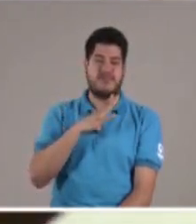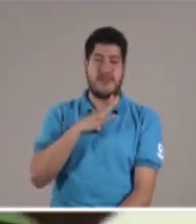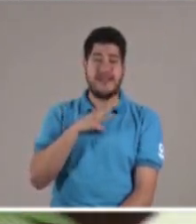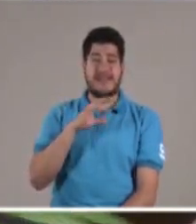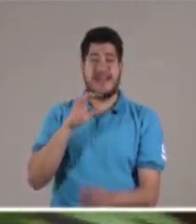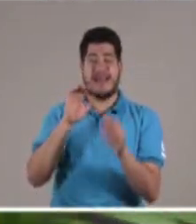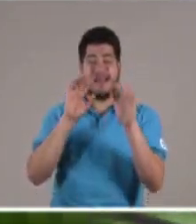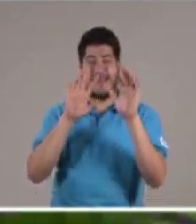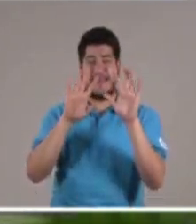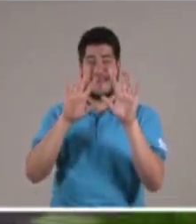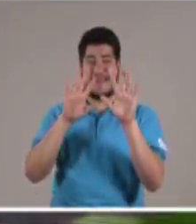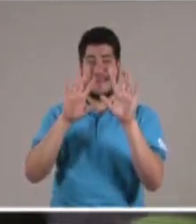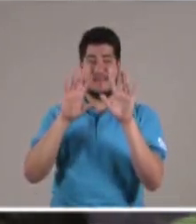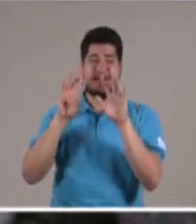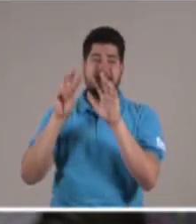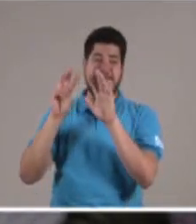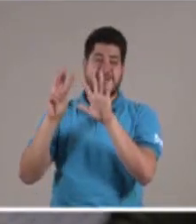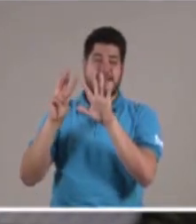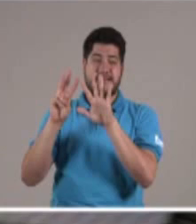17 años